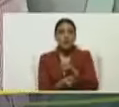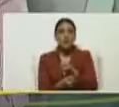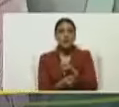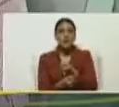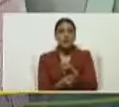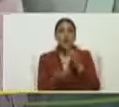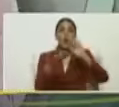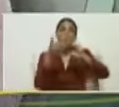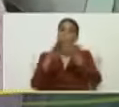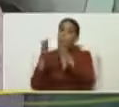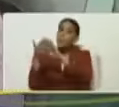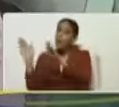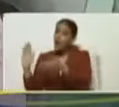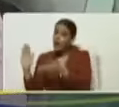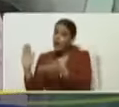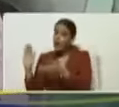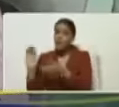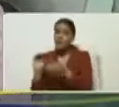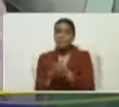Comunera.